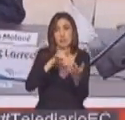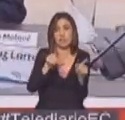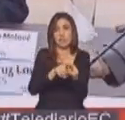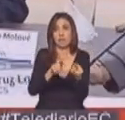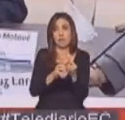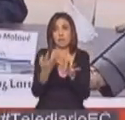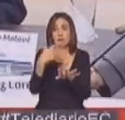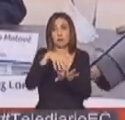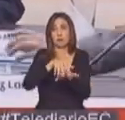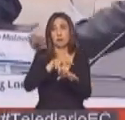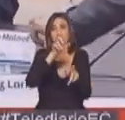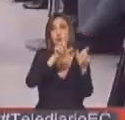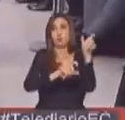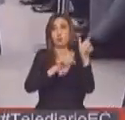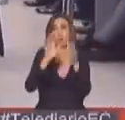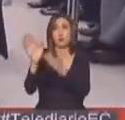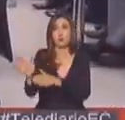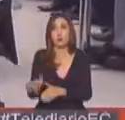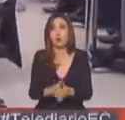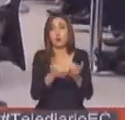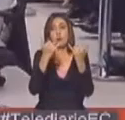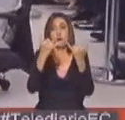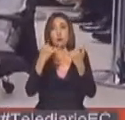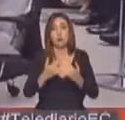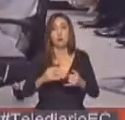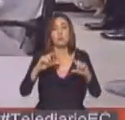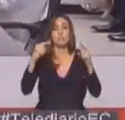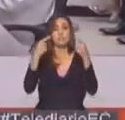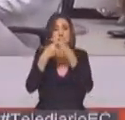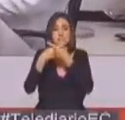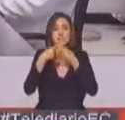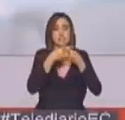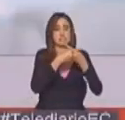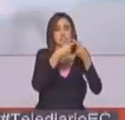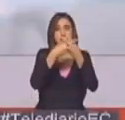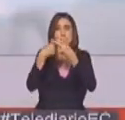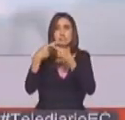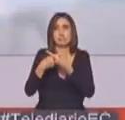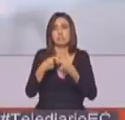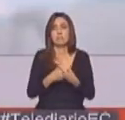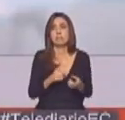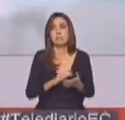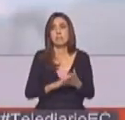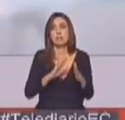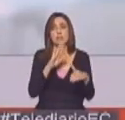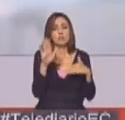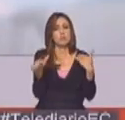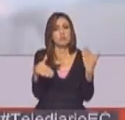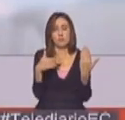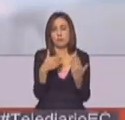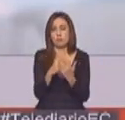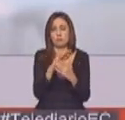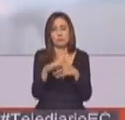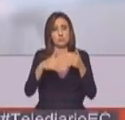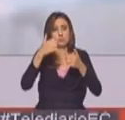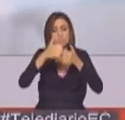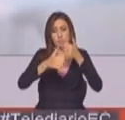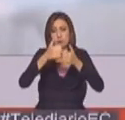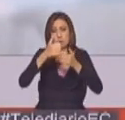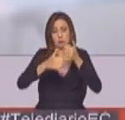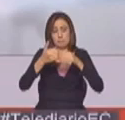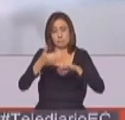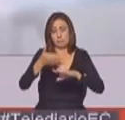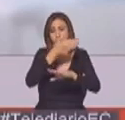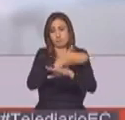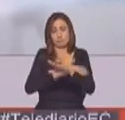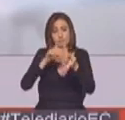del consejo de participación se ha visto empañada por conflictos internos y denuncias vamos todo esto estos incidentes que se han presentado al inicio